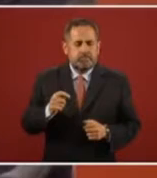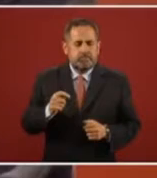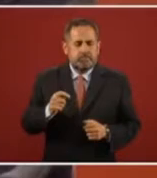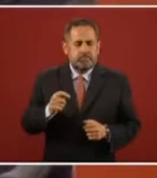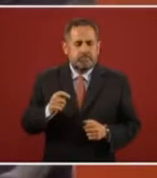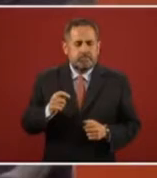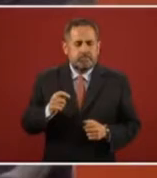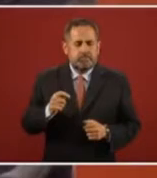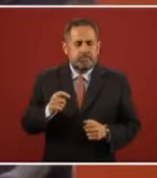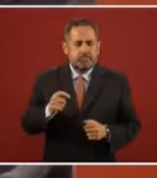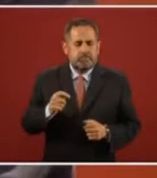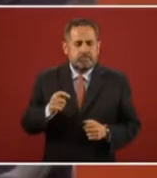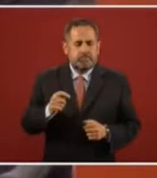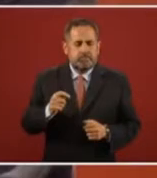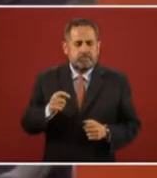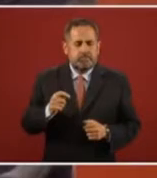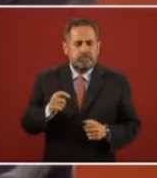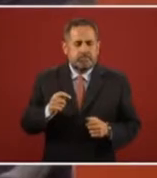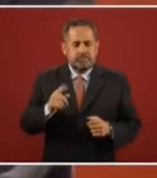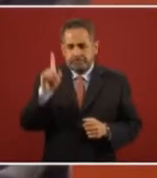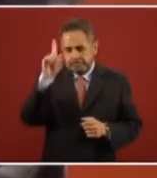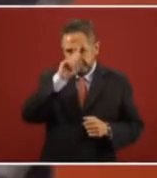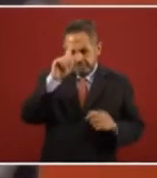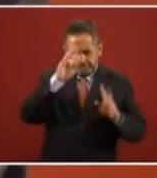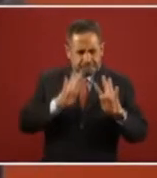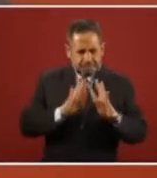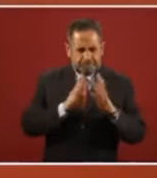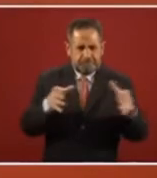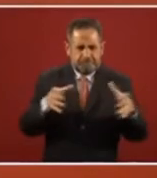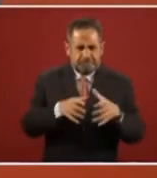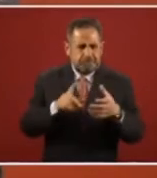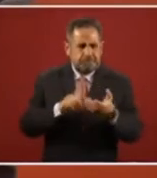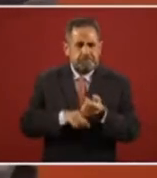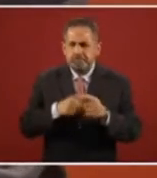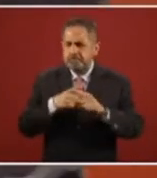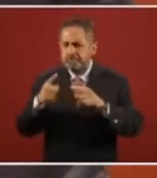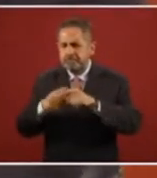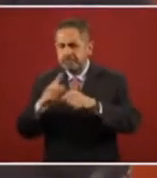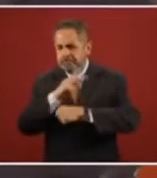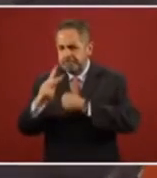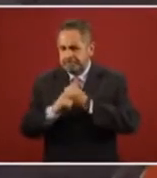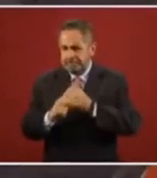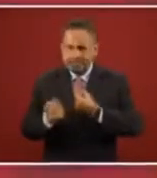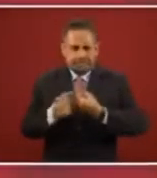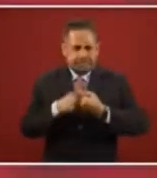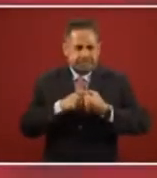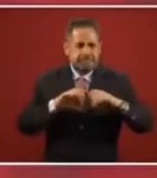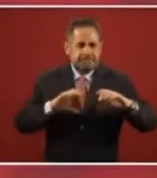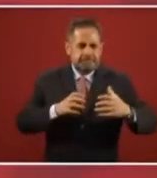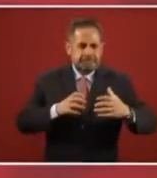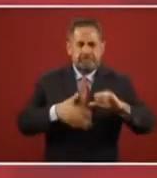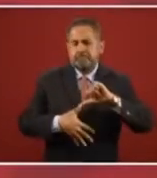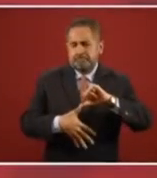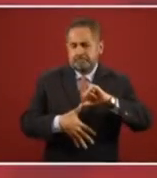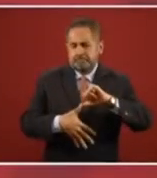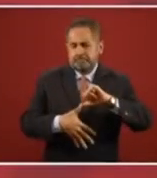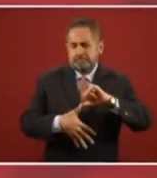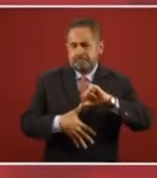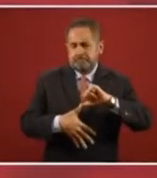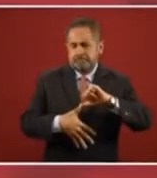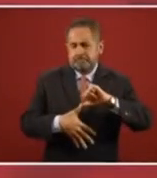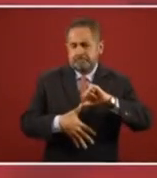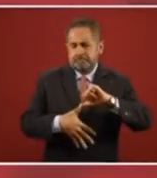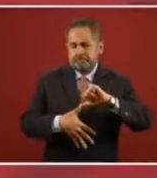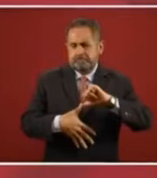de camps sólo de estados de países de américa latina y